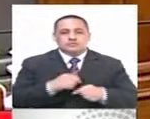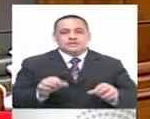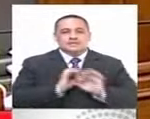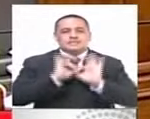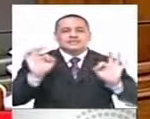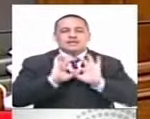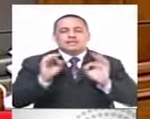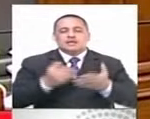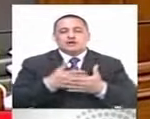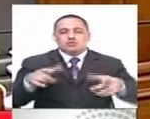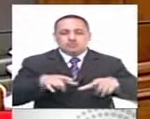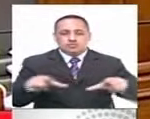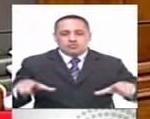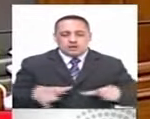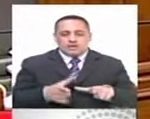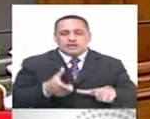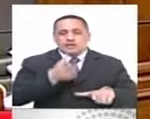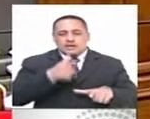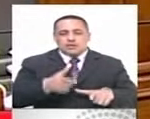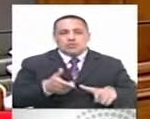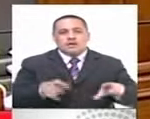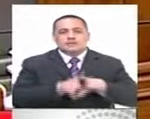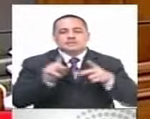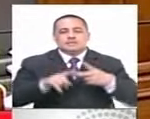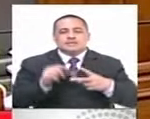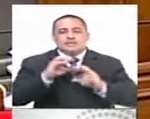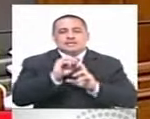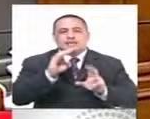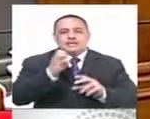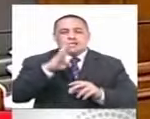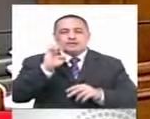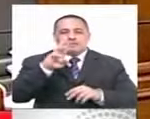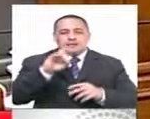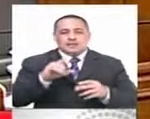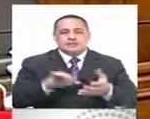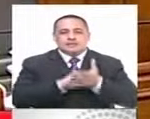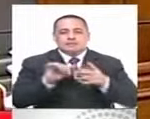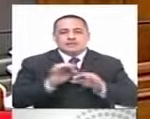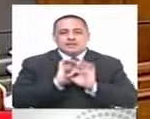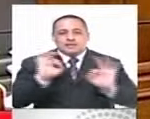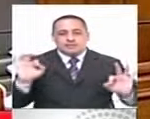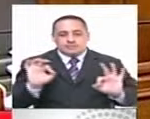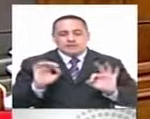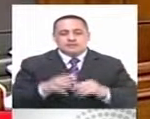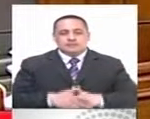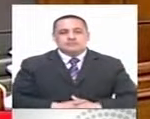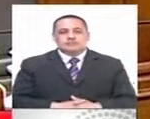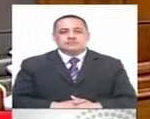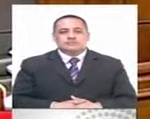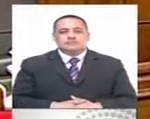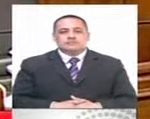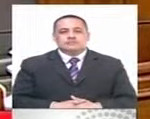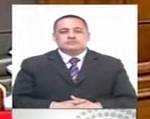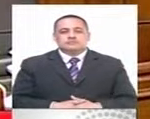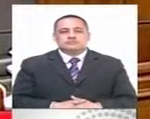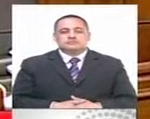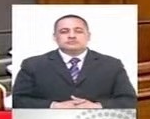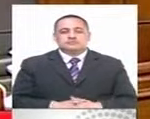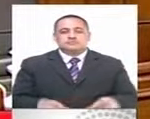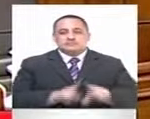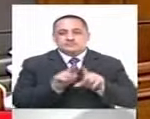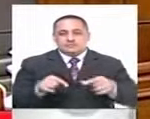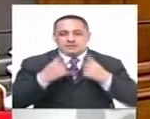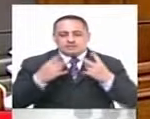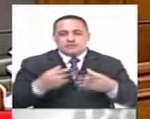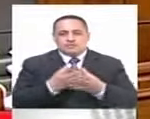ninguna cocha y ninguna quebrada ha sido hoy día limpiada de los